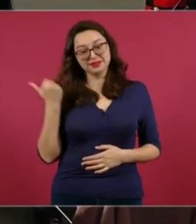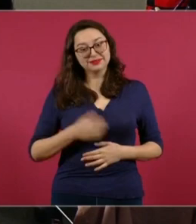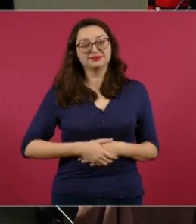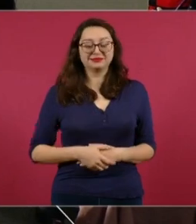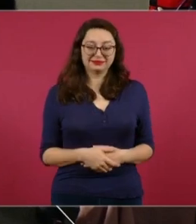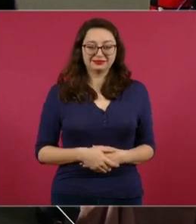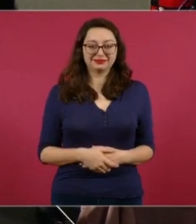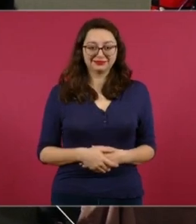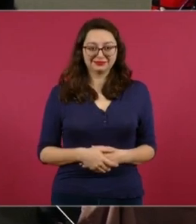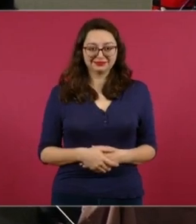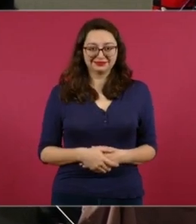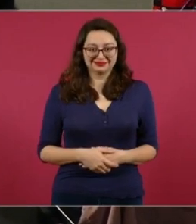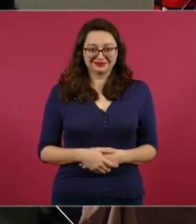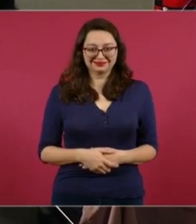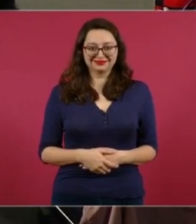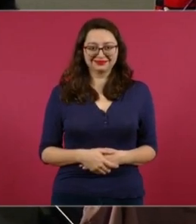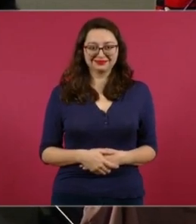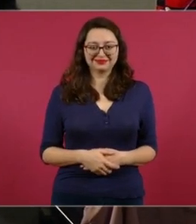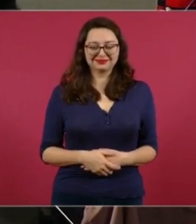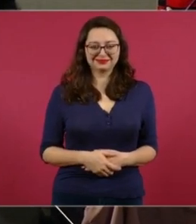Sí, y era